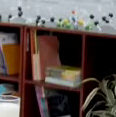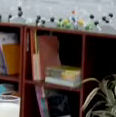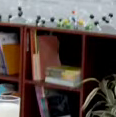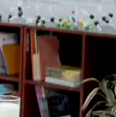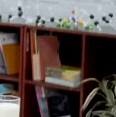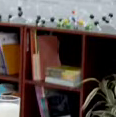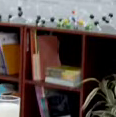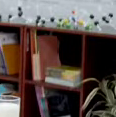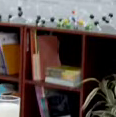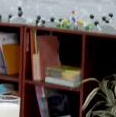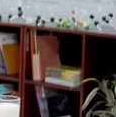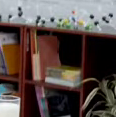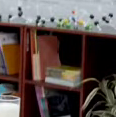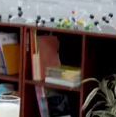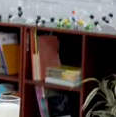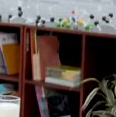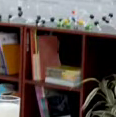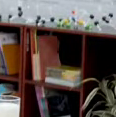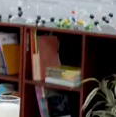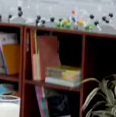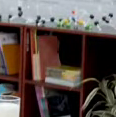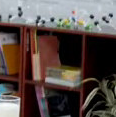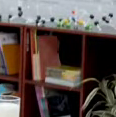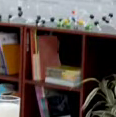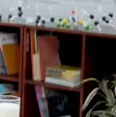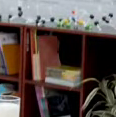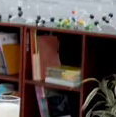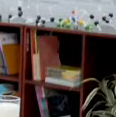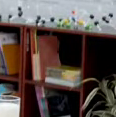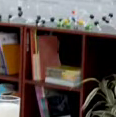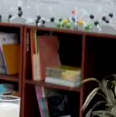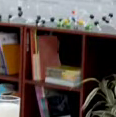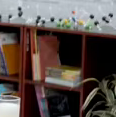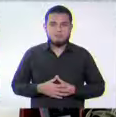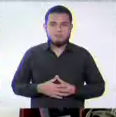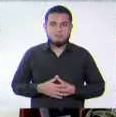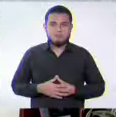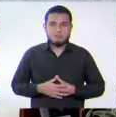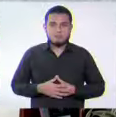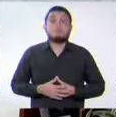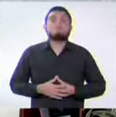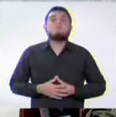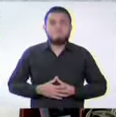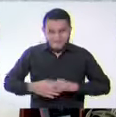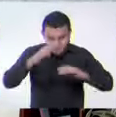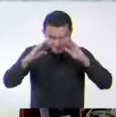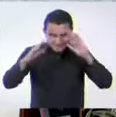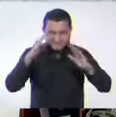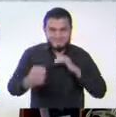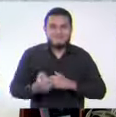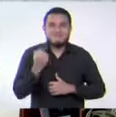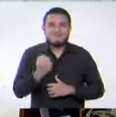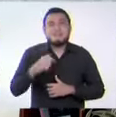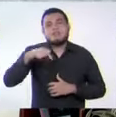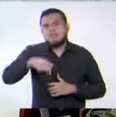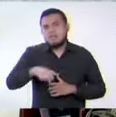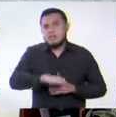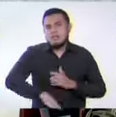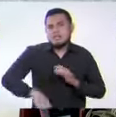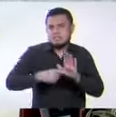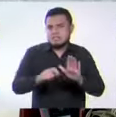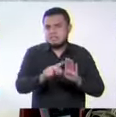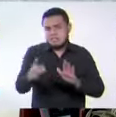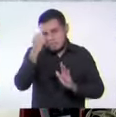Hola estimados estudiantes, bienvenidos nuevamente a este espacio, a donde aprenderás acerca de un interesante tema, y son